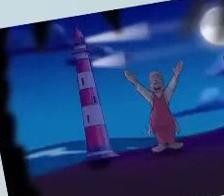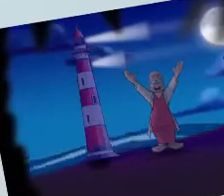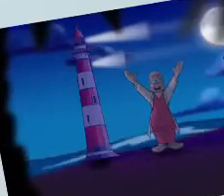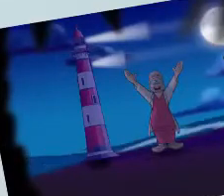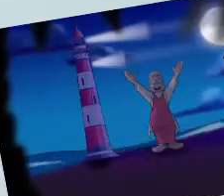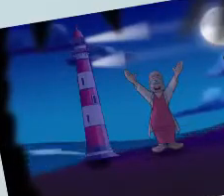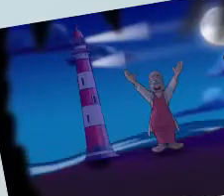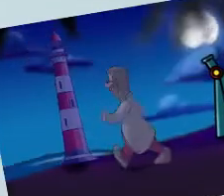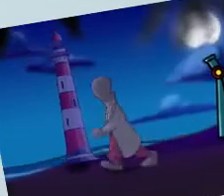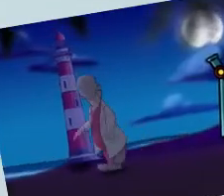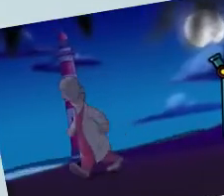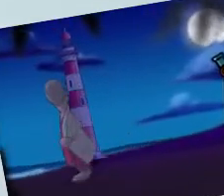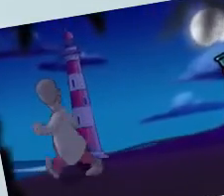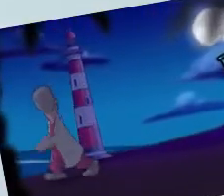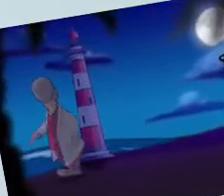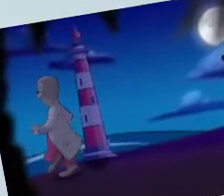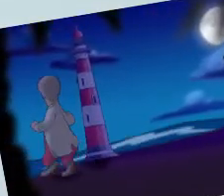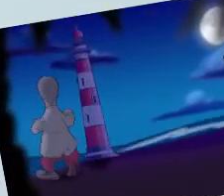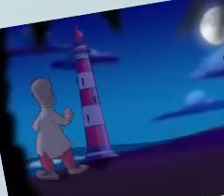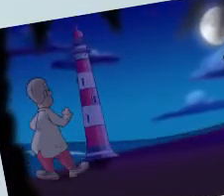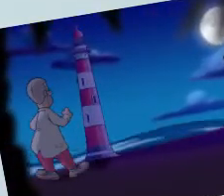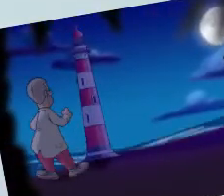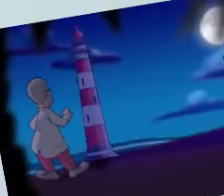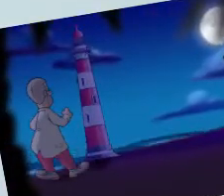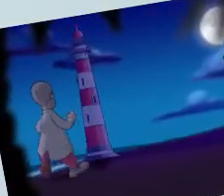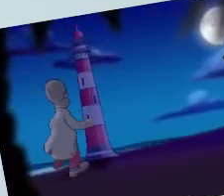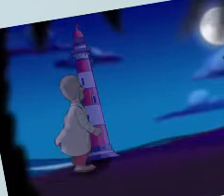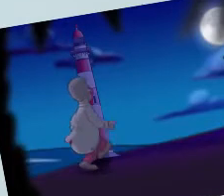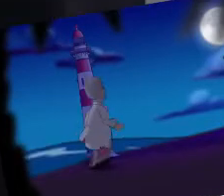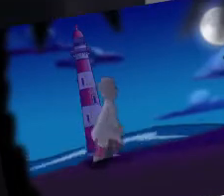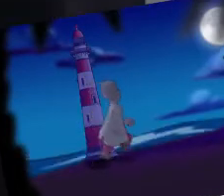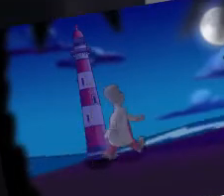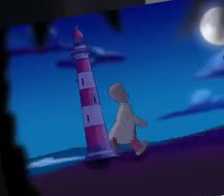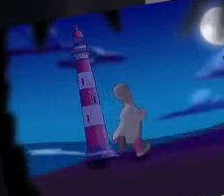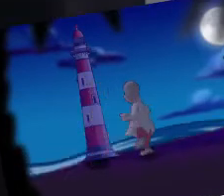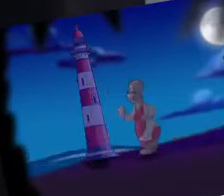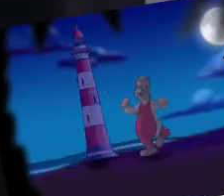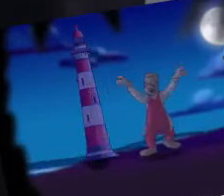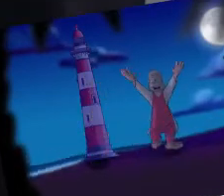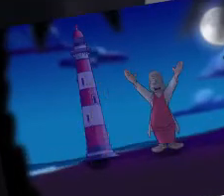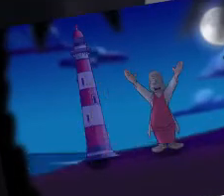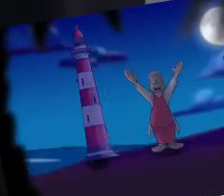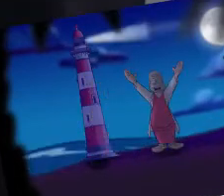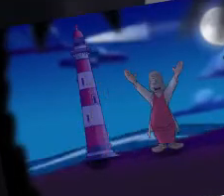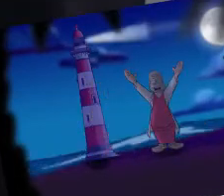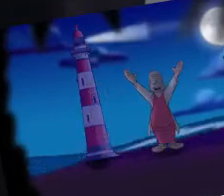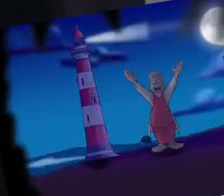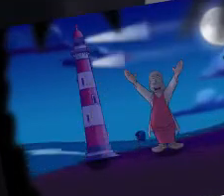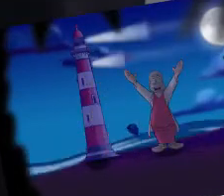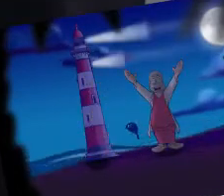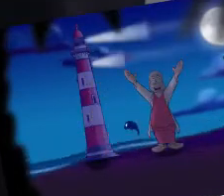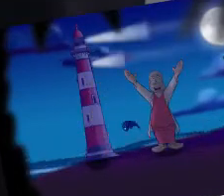¿Por qué no se lo encapsuló? Esto es una mala praxis del ministerio. El 4 de febrero el ministro de